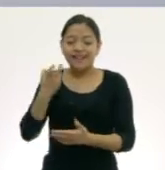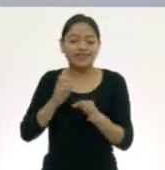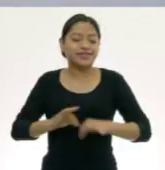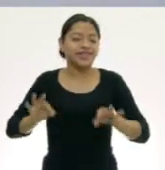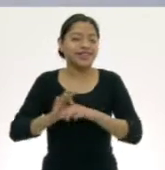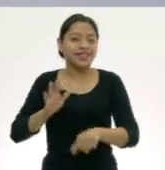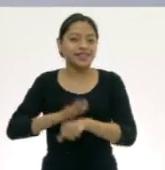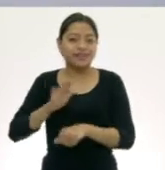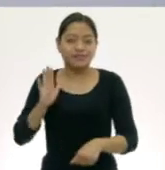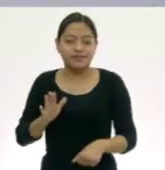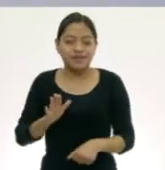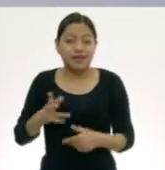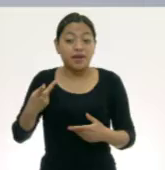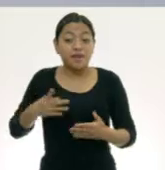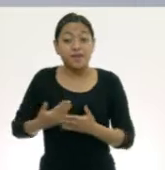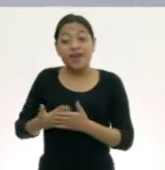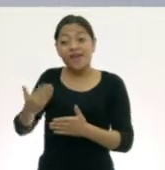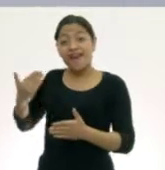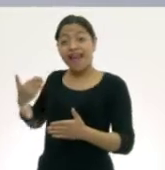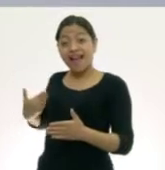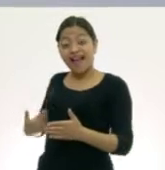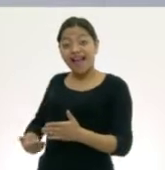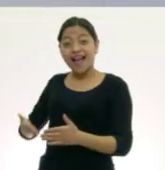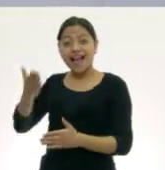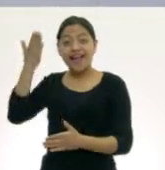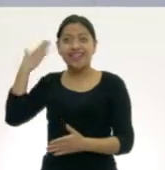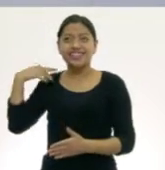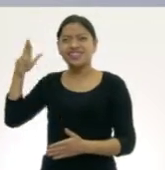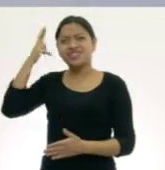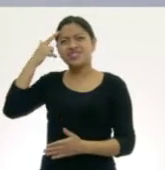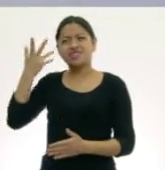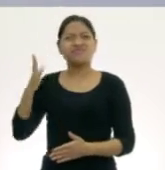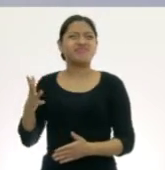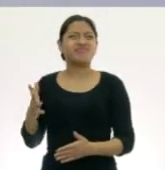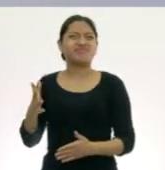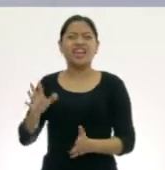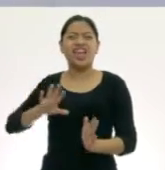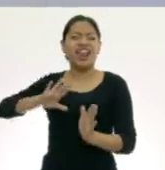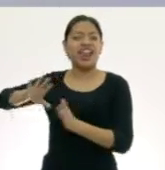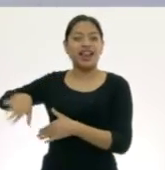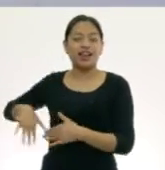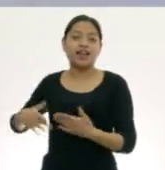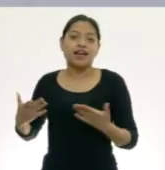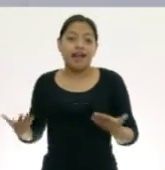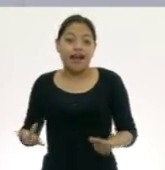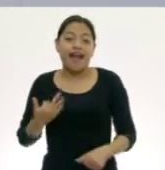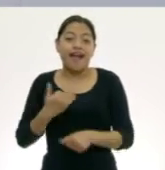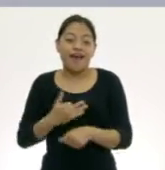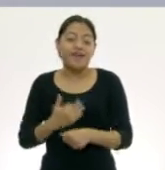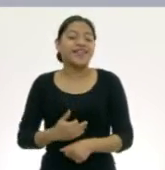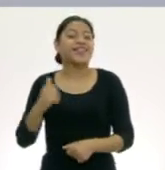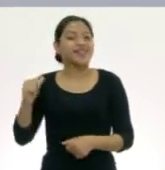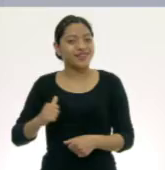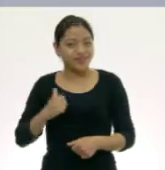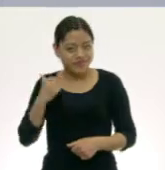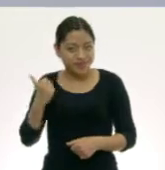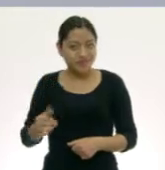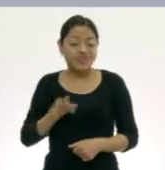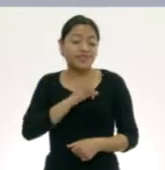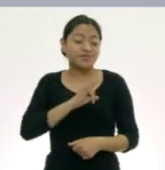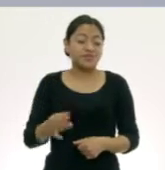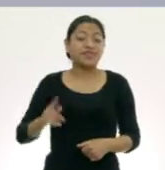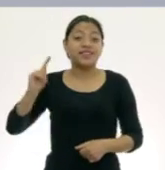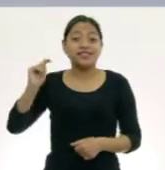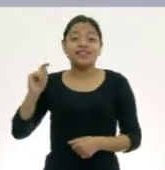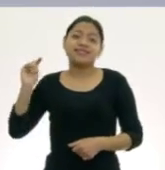énfasis. Pero los años anteriores como que ya no recordamos muy bien y como te decía, ahora tienes la ventaja de poder buscar en